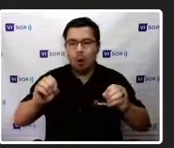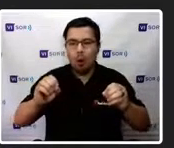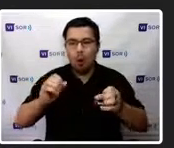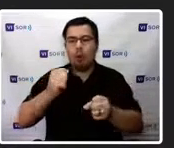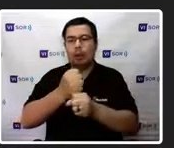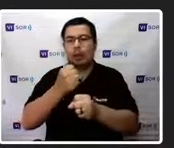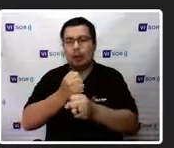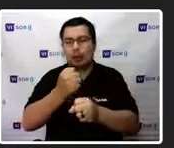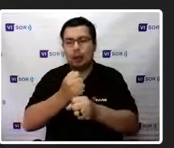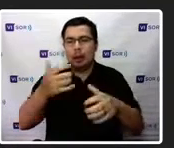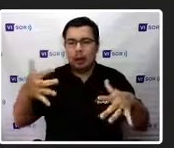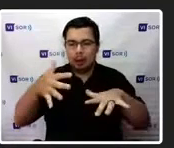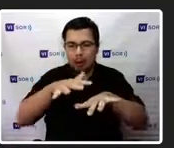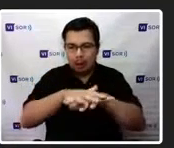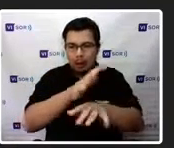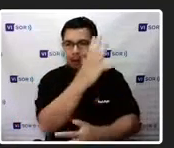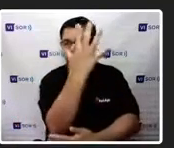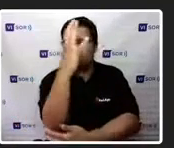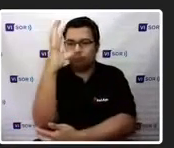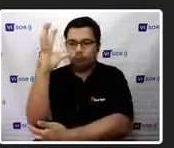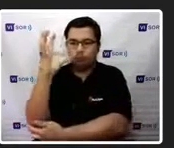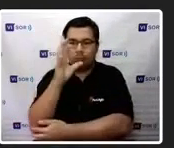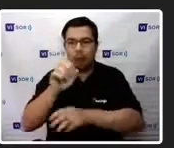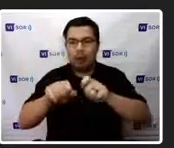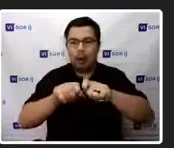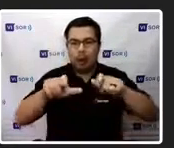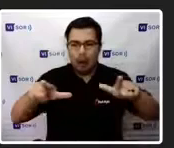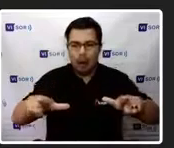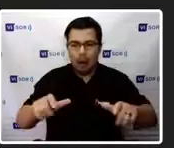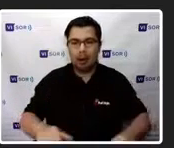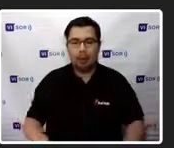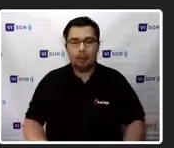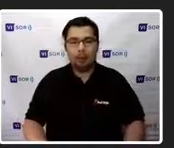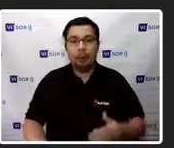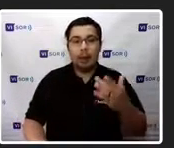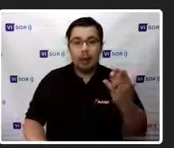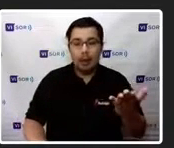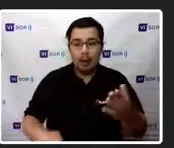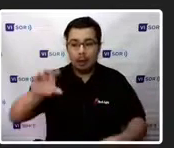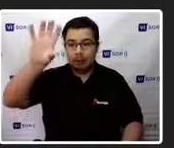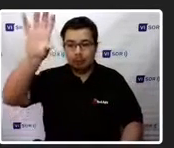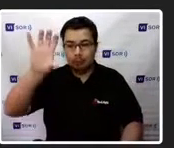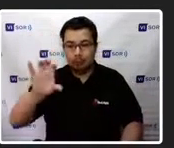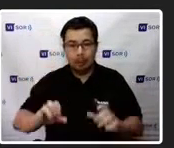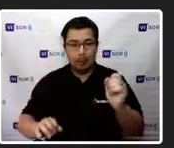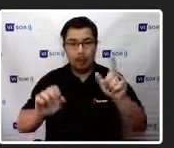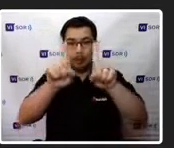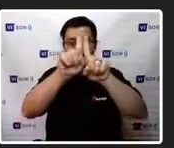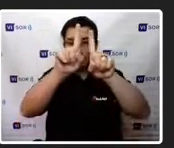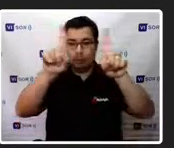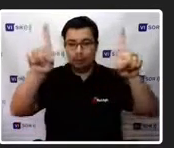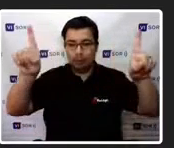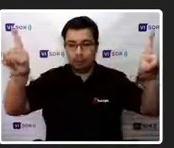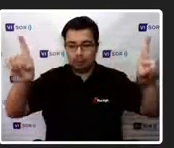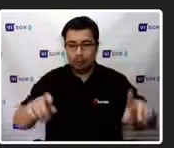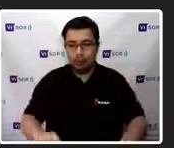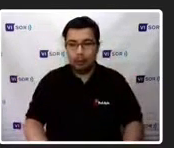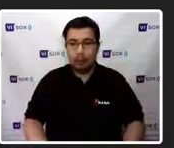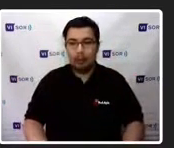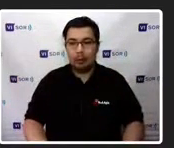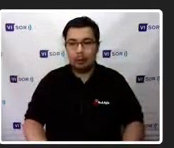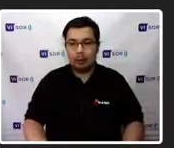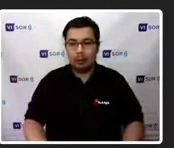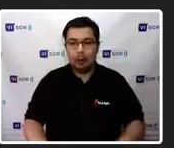silvestres. Estas asignaturas, que es la primera línea, es el tronco transversal de nuestra carrera de ecoturismo.